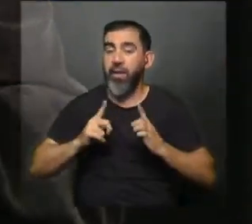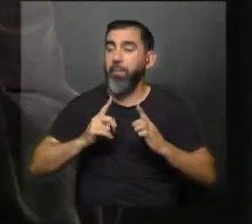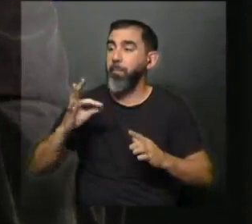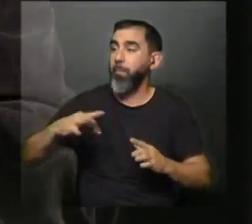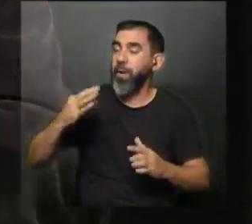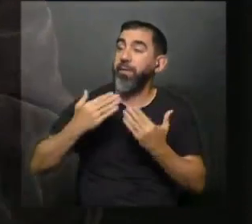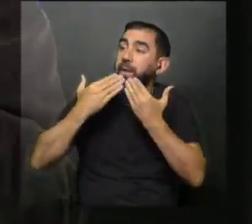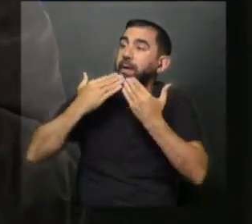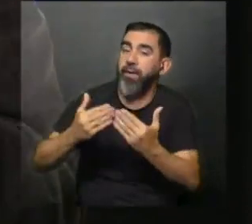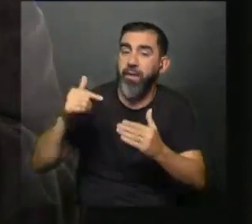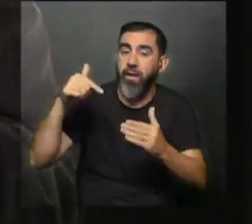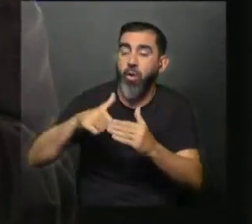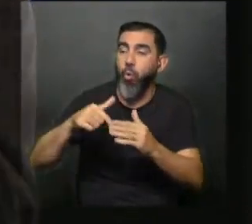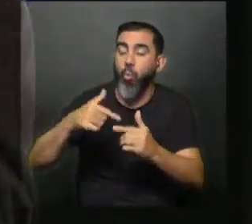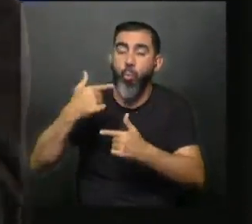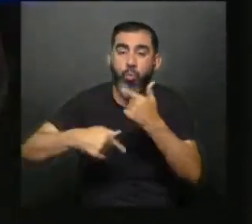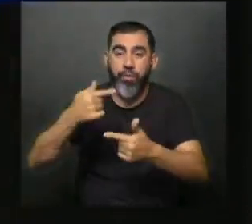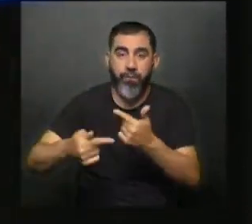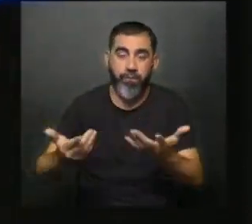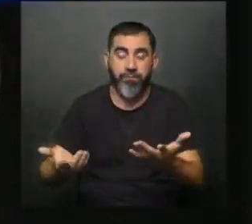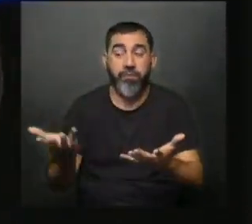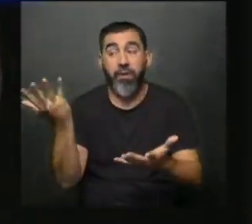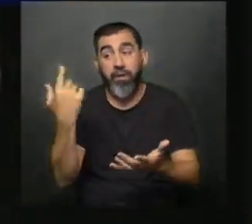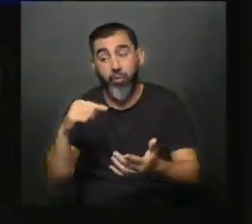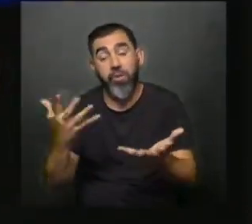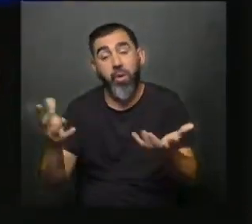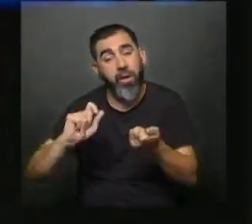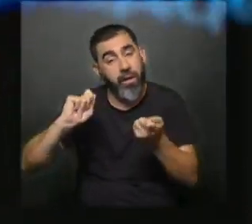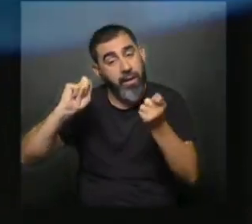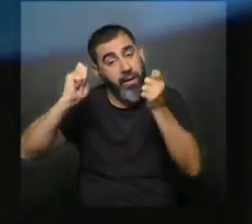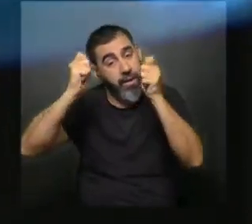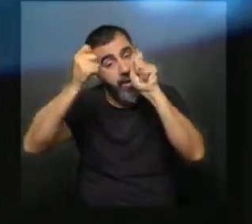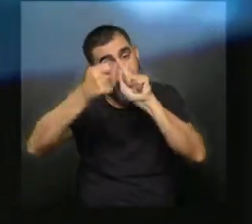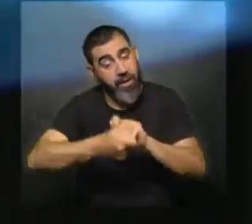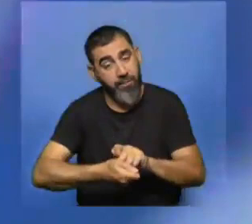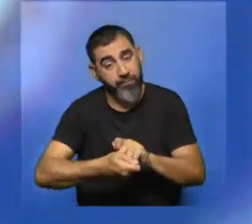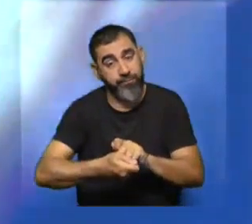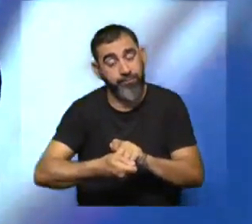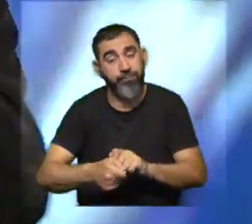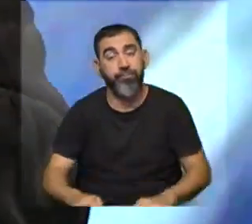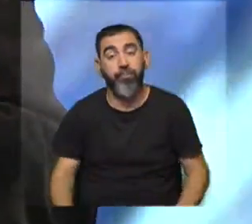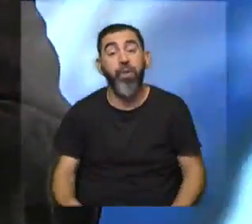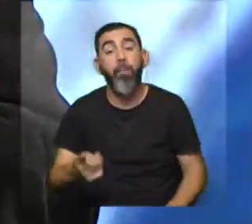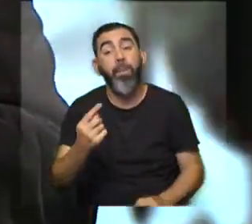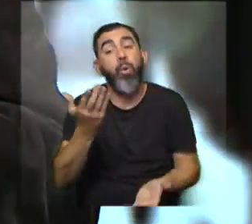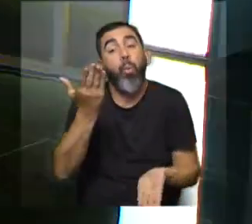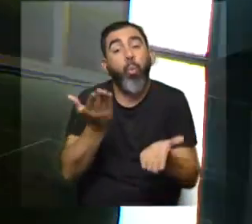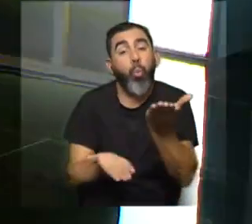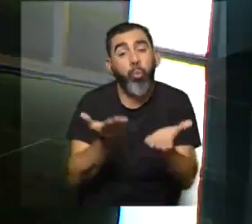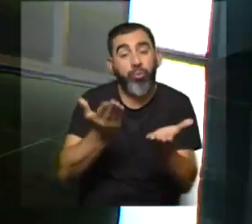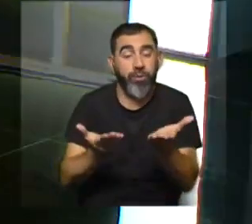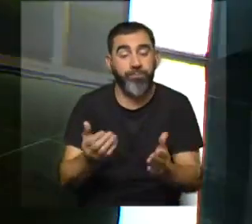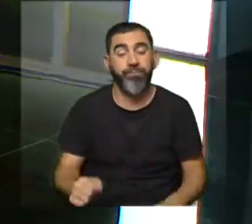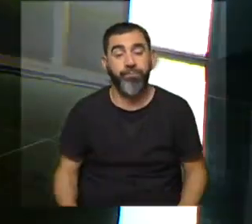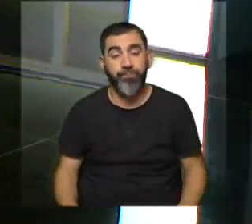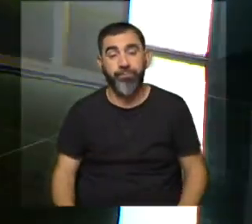fue basado en combustibles fósiles. Entonces ahora lo que hay que hacer es hacer una transición, claramente, y que sea justa. Esa es la palabra que se